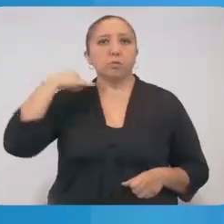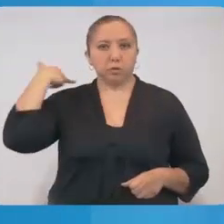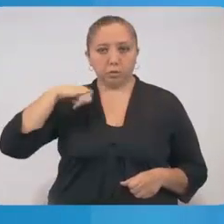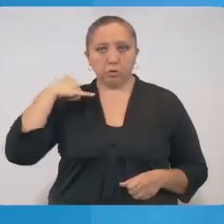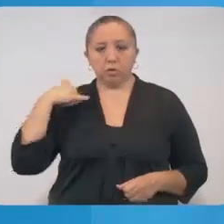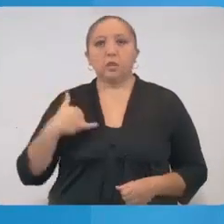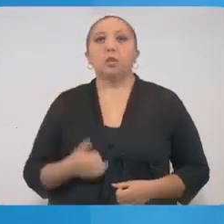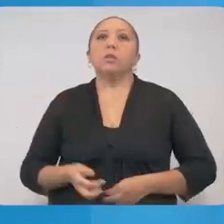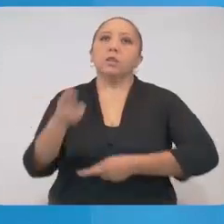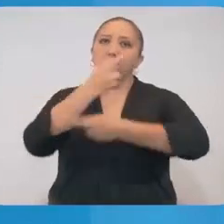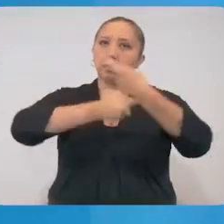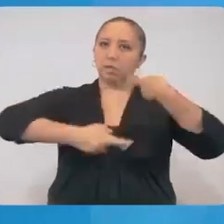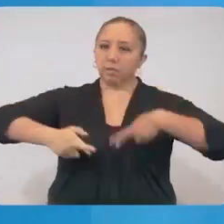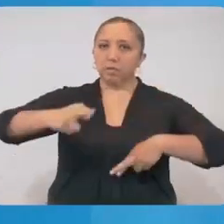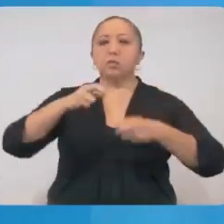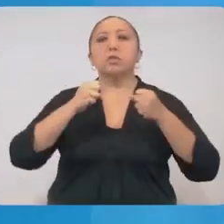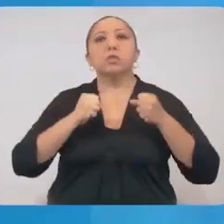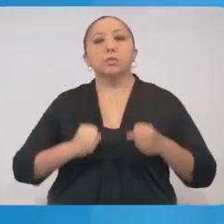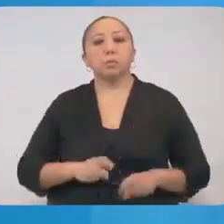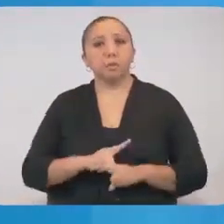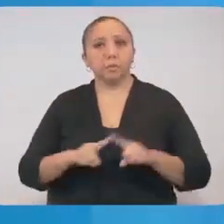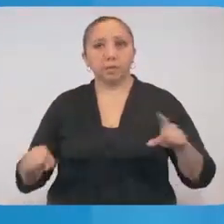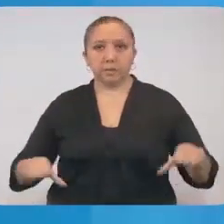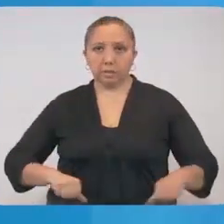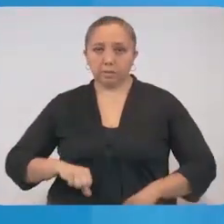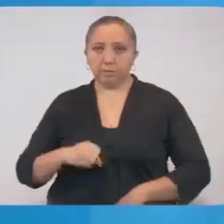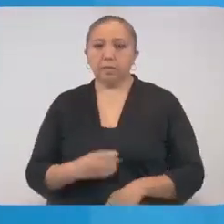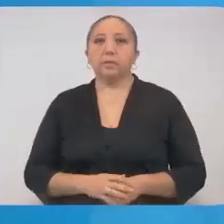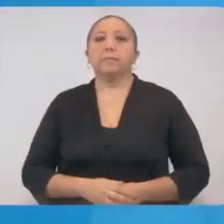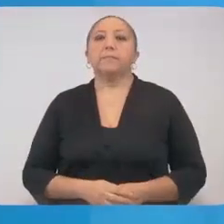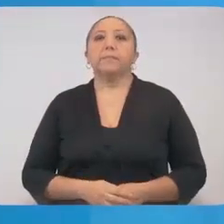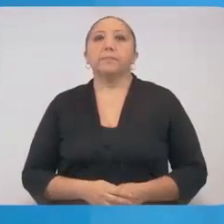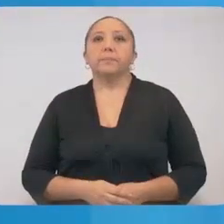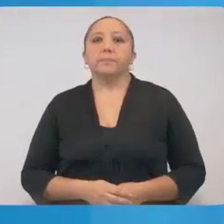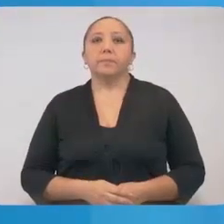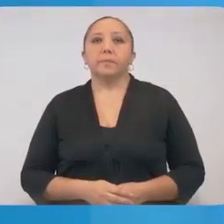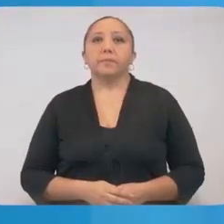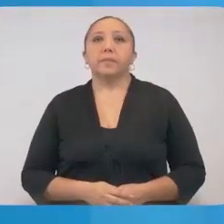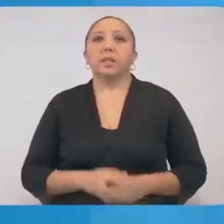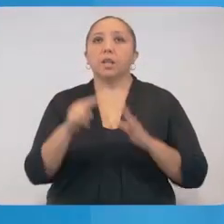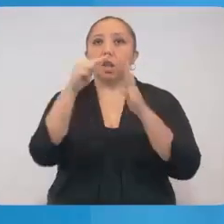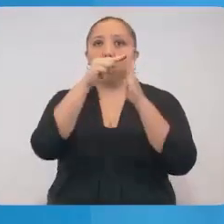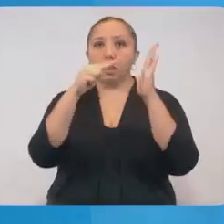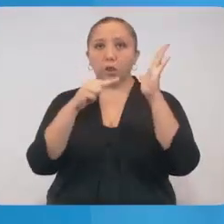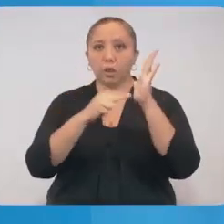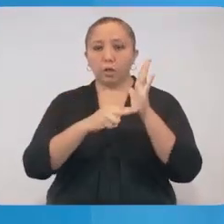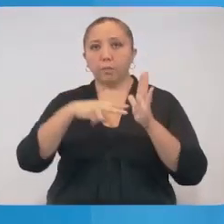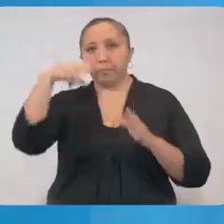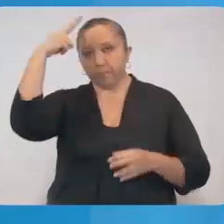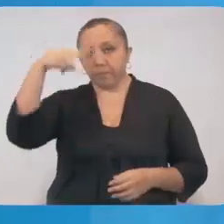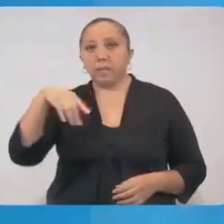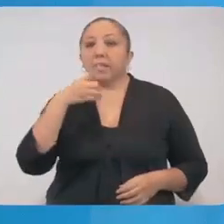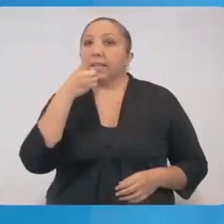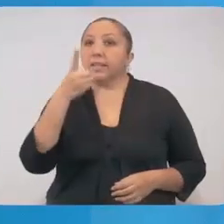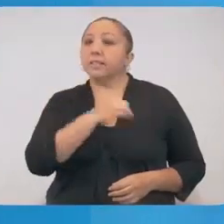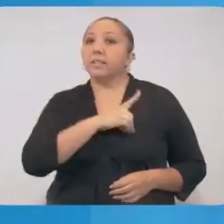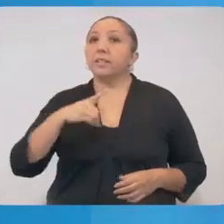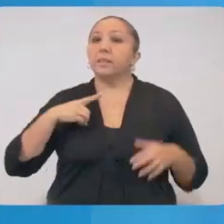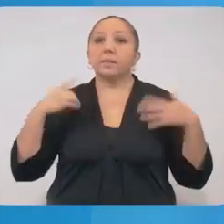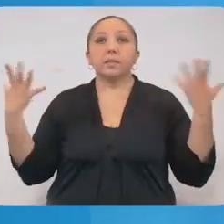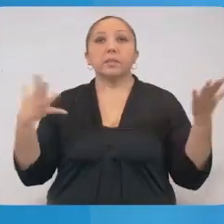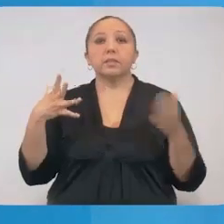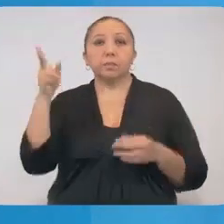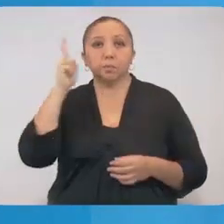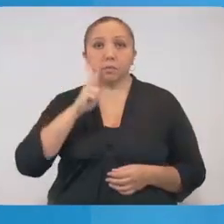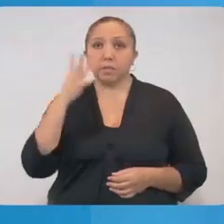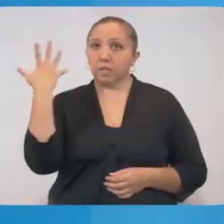un retorno seguro a diversas actividades. La norma de la Federación marca que se deben realizar pruebas al 10%